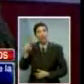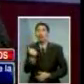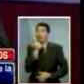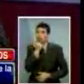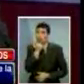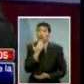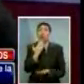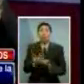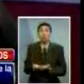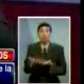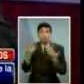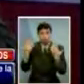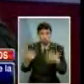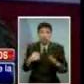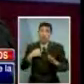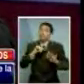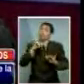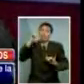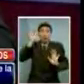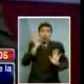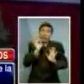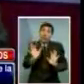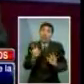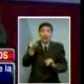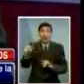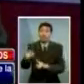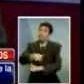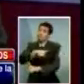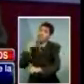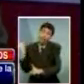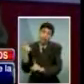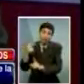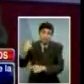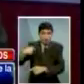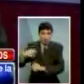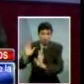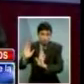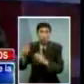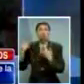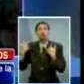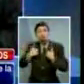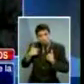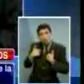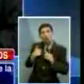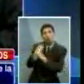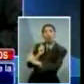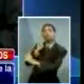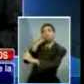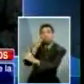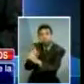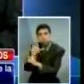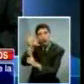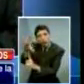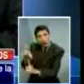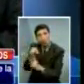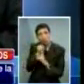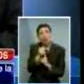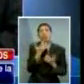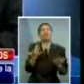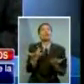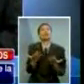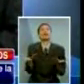ella, perdón que lo diga así, no le fue bien en la elección senatorial, yo la fui a buscar porque la